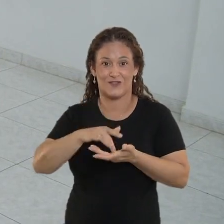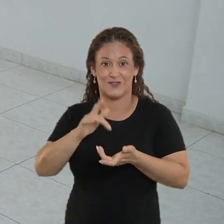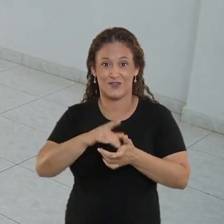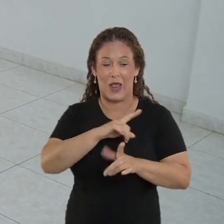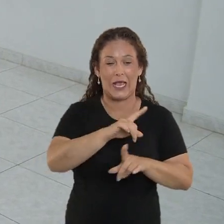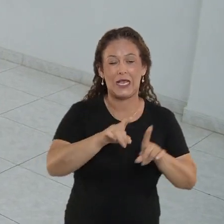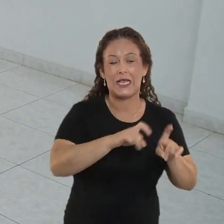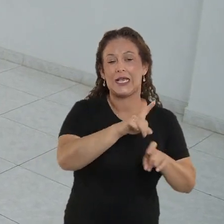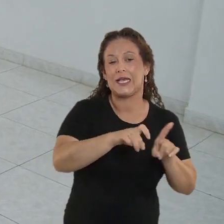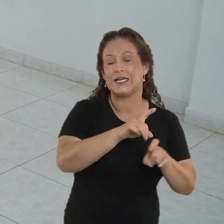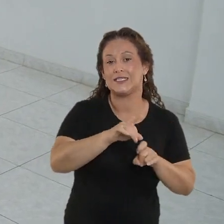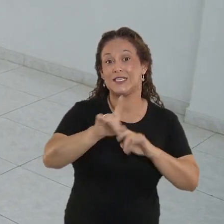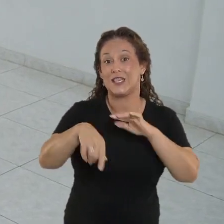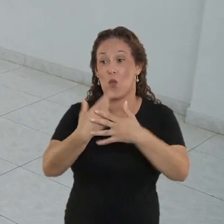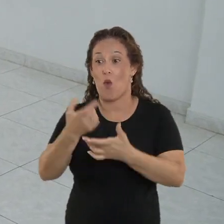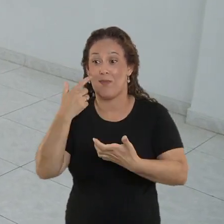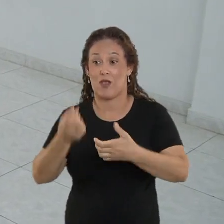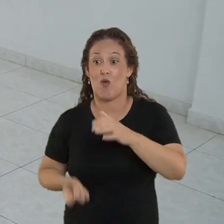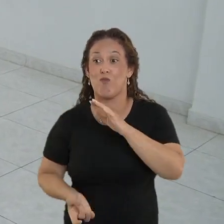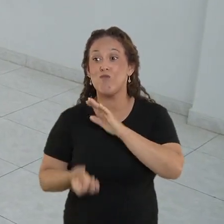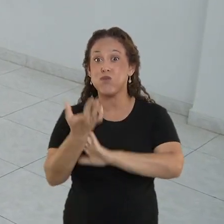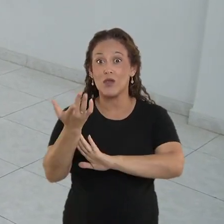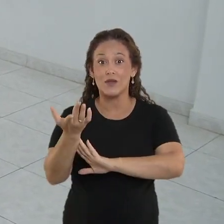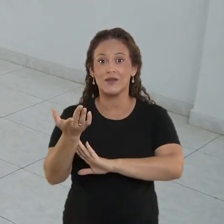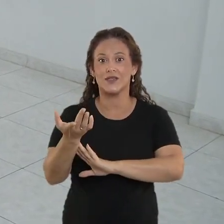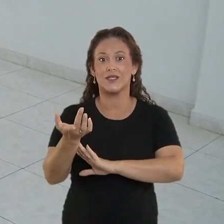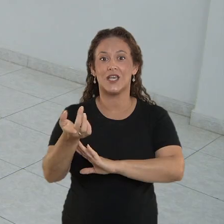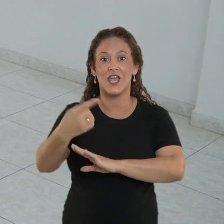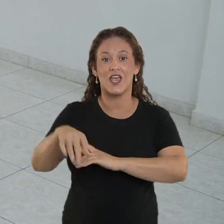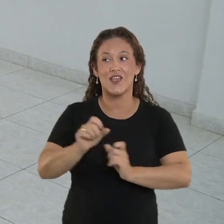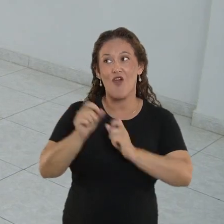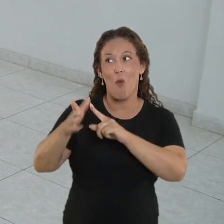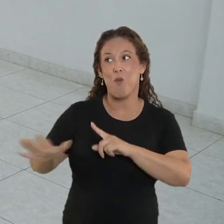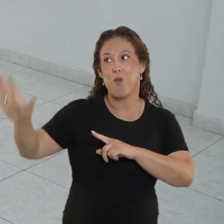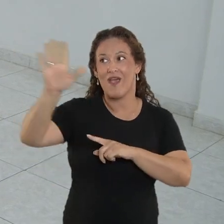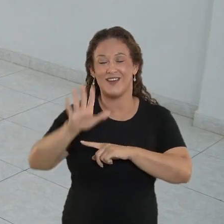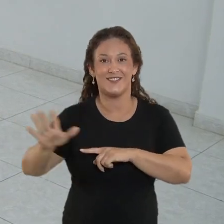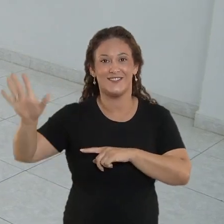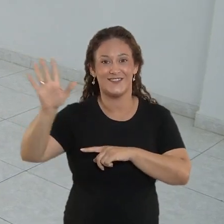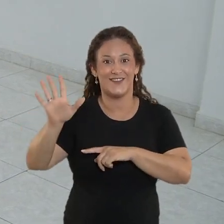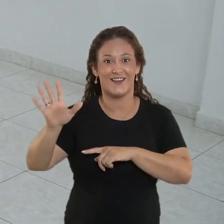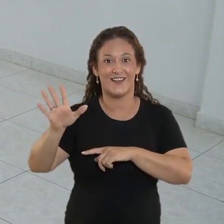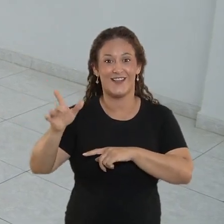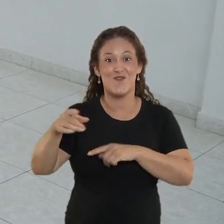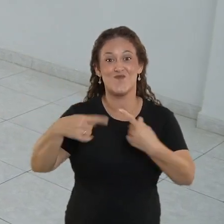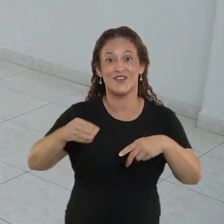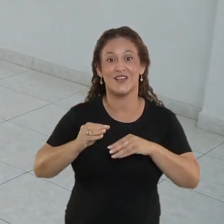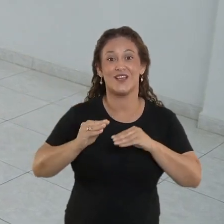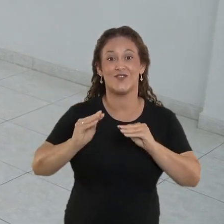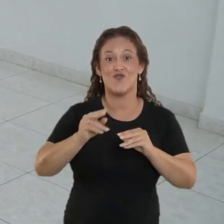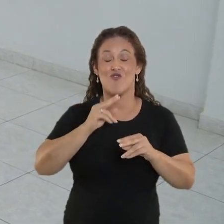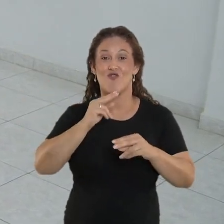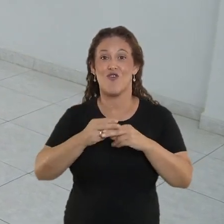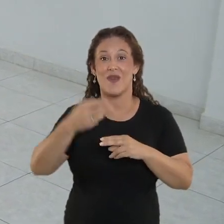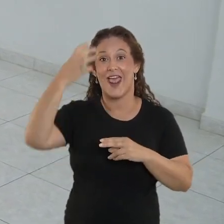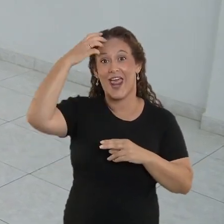conocemos, que los conocemos desde el casting hasta que suben sus nuevos espectáculos a los escenarios, se va a la península. Nada más y nada menos que